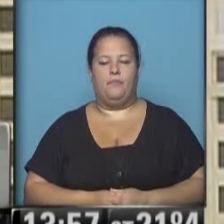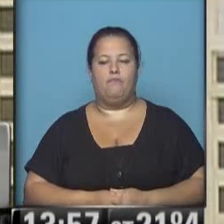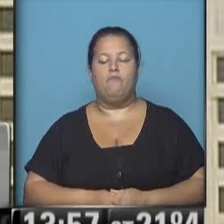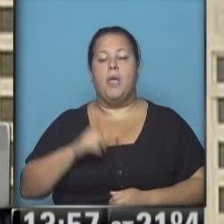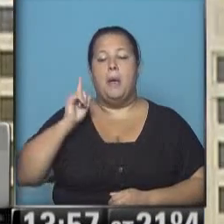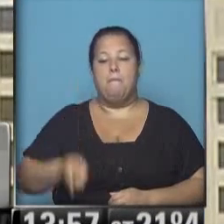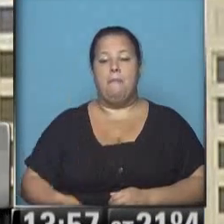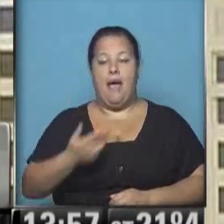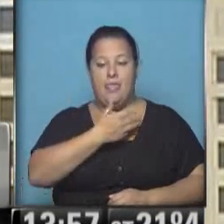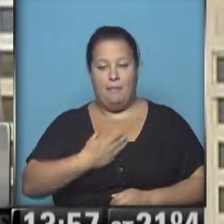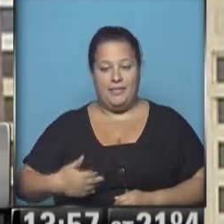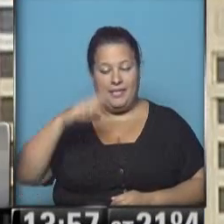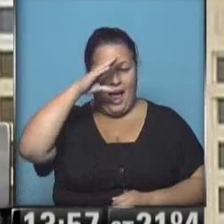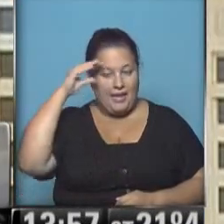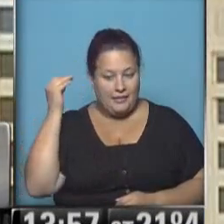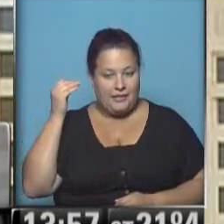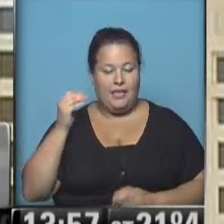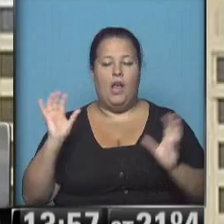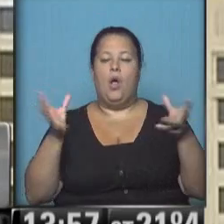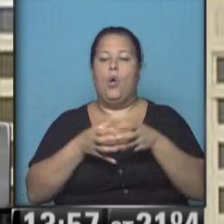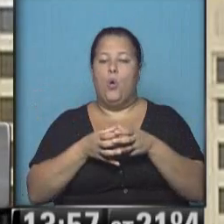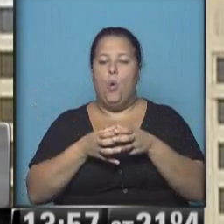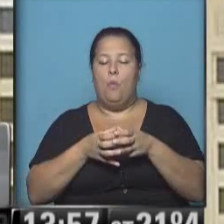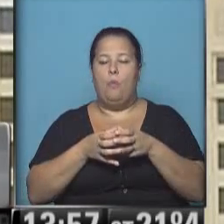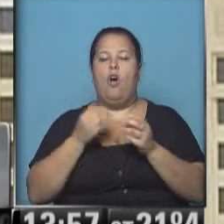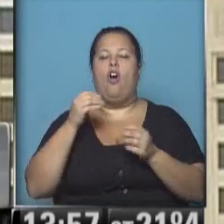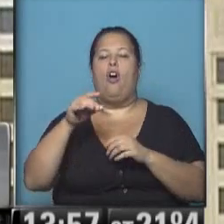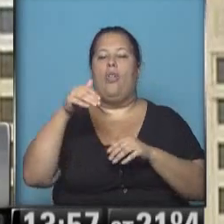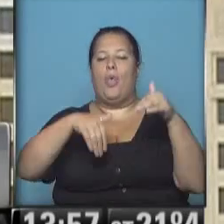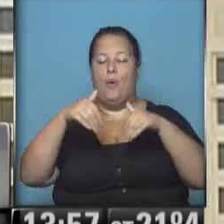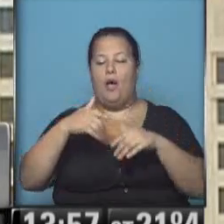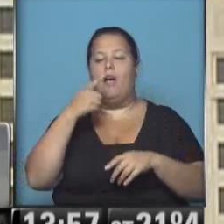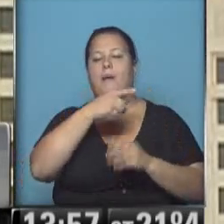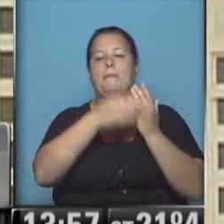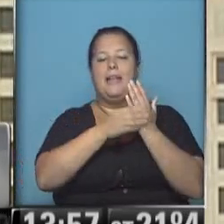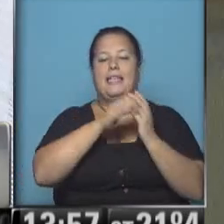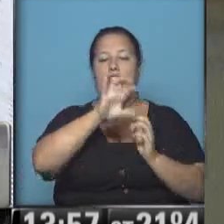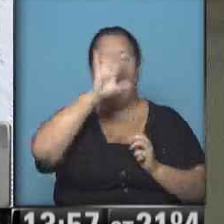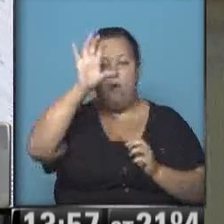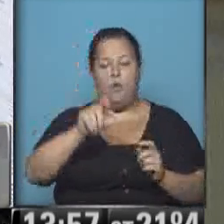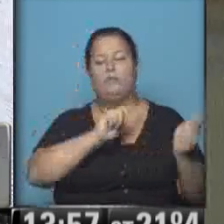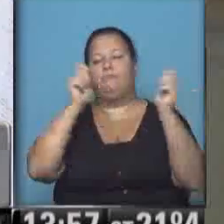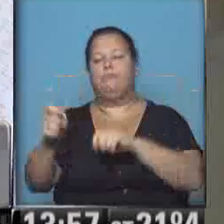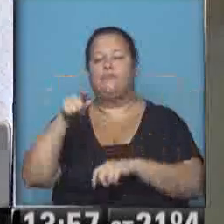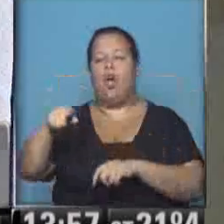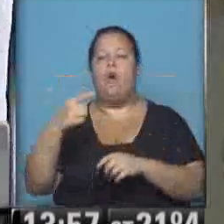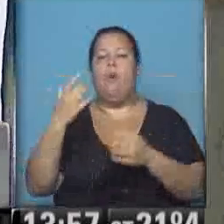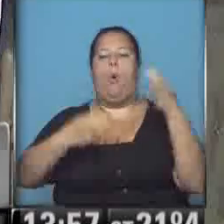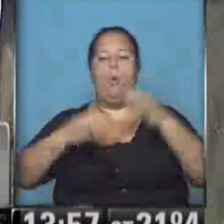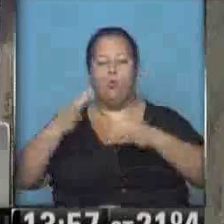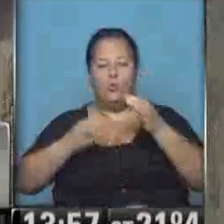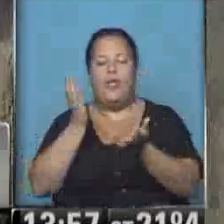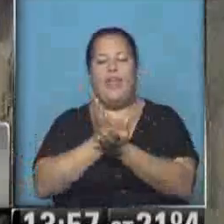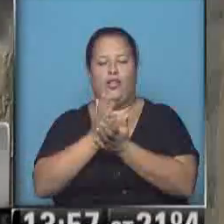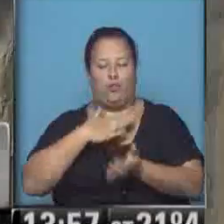Por decisión de la presidenta Cristina Fernández, la organización de las elecciones pasó del Ministerio del Interior a la órbita de Justicia y